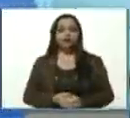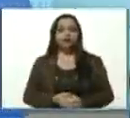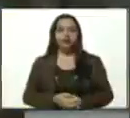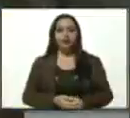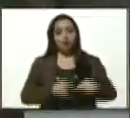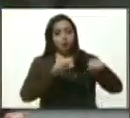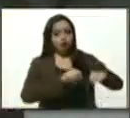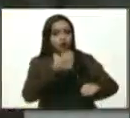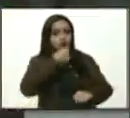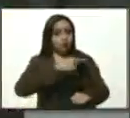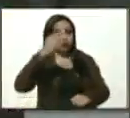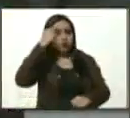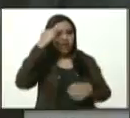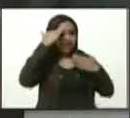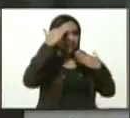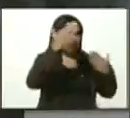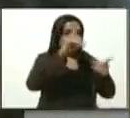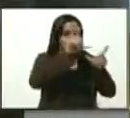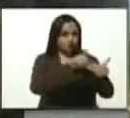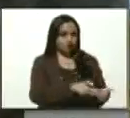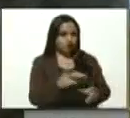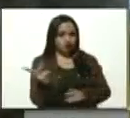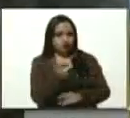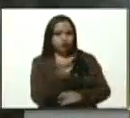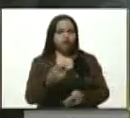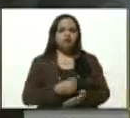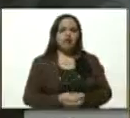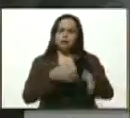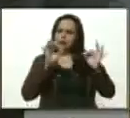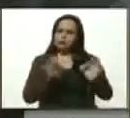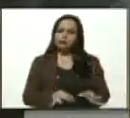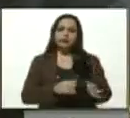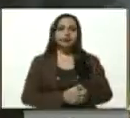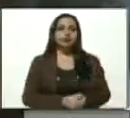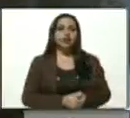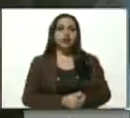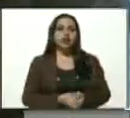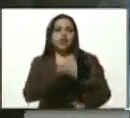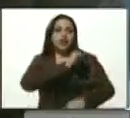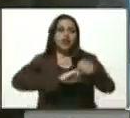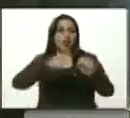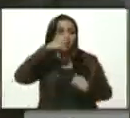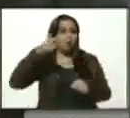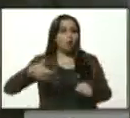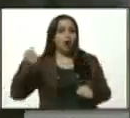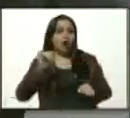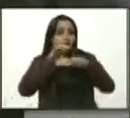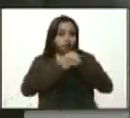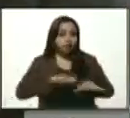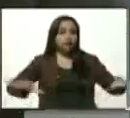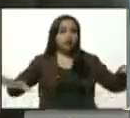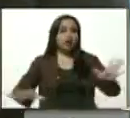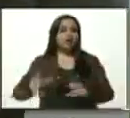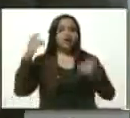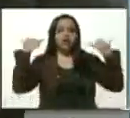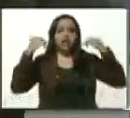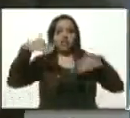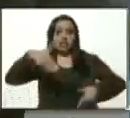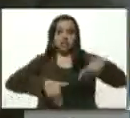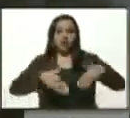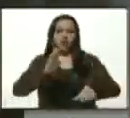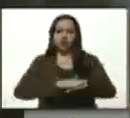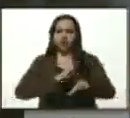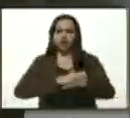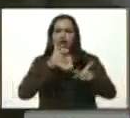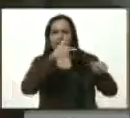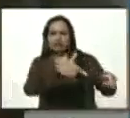días. Un saludo, Michelle. Un saludo, Emma. Efectivamente, la Defensoría del Pueblo está desplegada en esta fiesta electoral, porque realmente es una